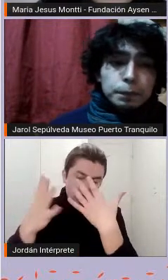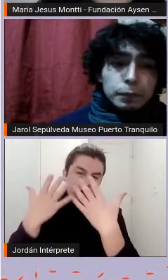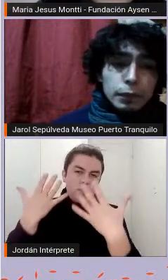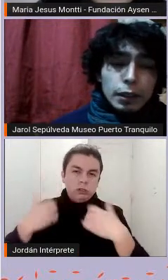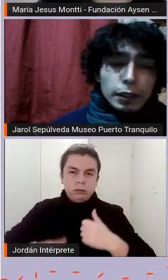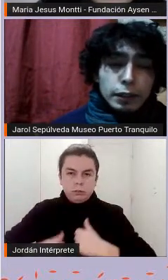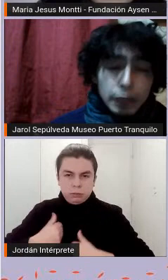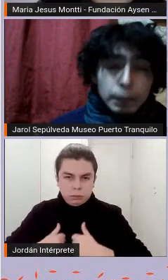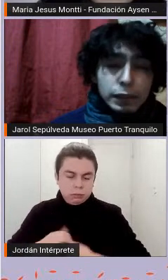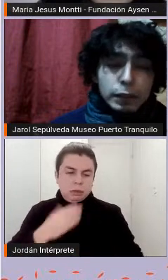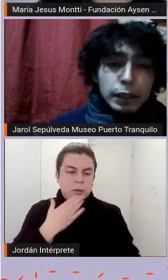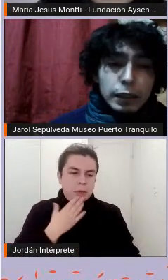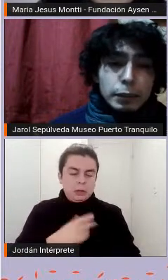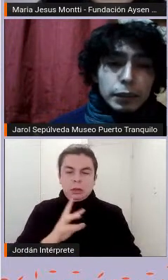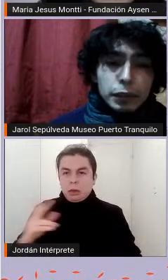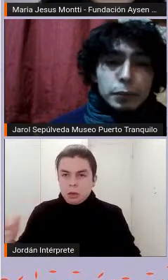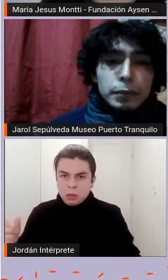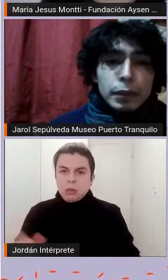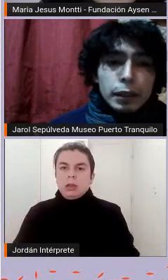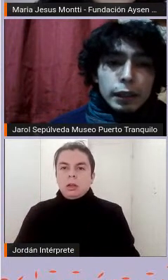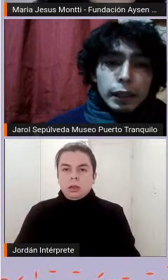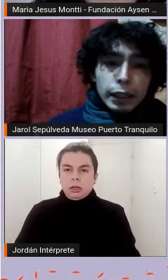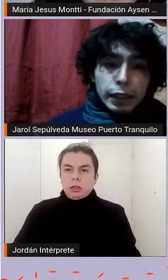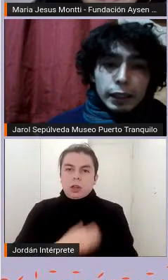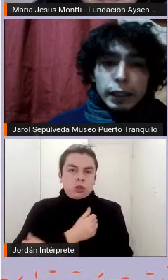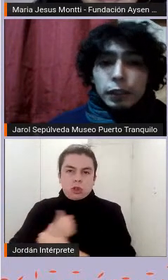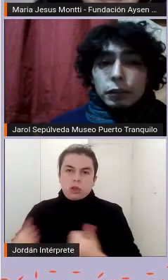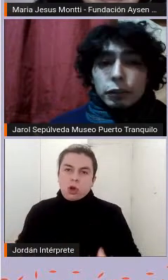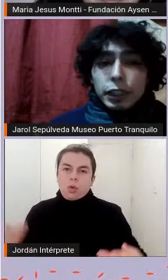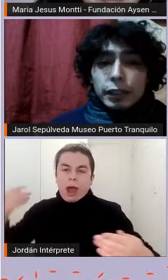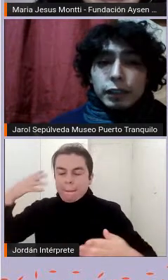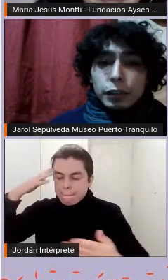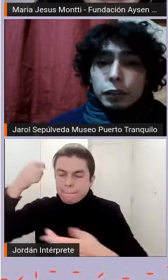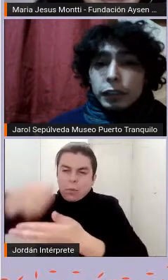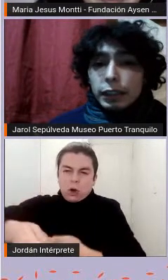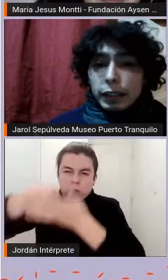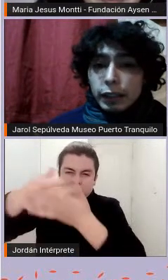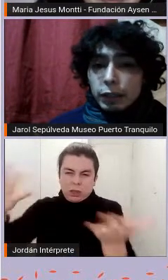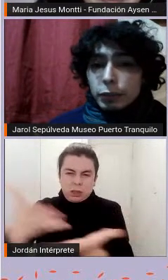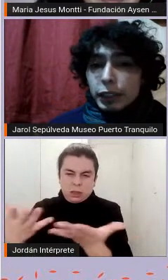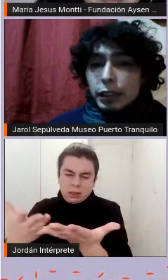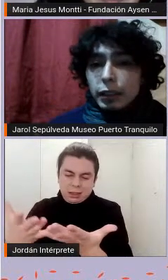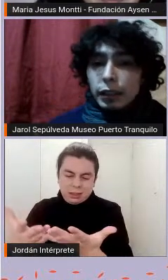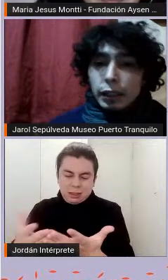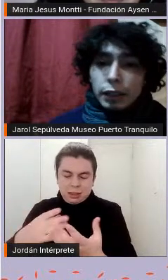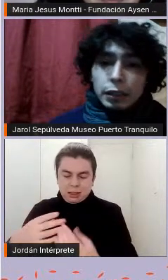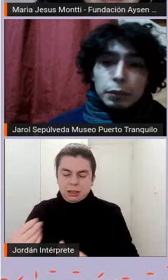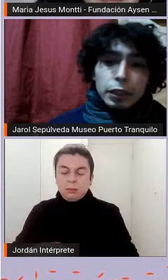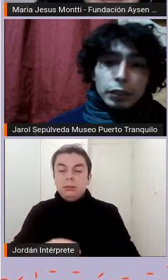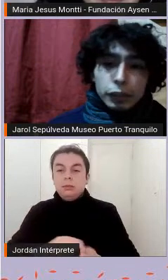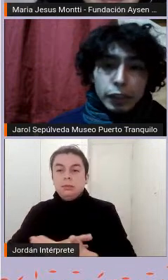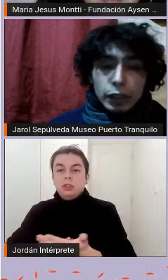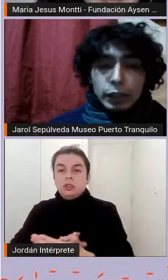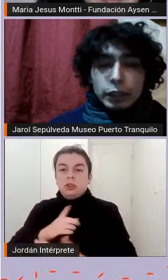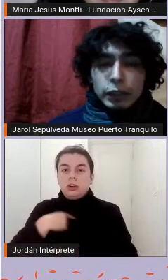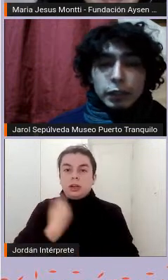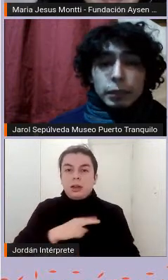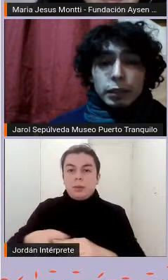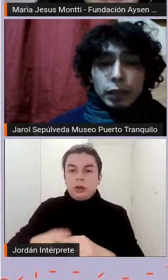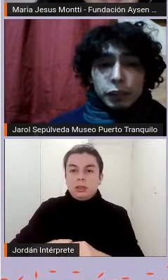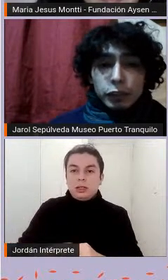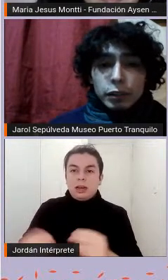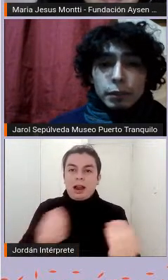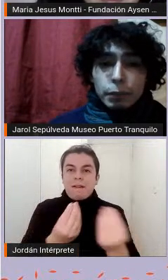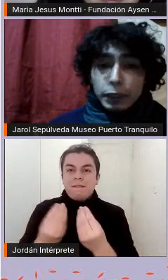agrupación, si quieres pasa nomás la diapo, Jesús, es contribuir al desarrollo y bienestar de la comunidad, generando y apoyando acciones colectivas